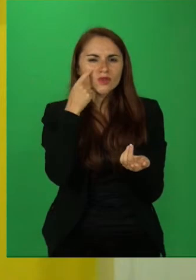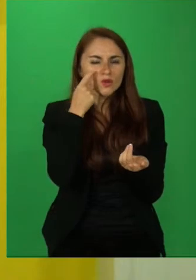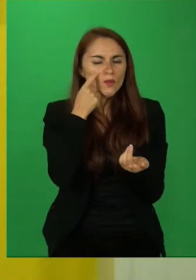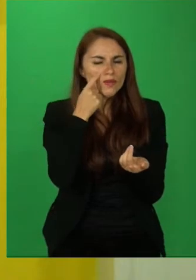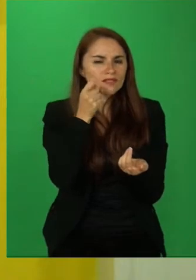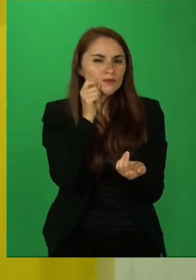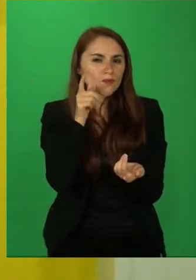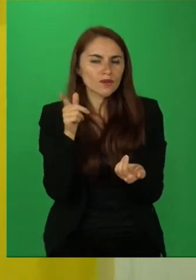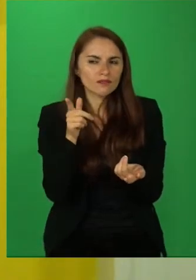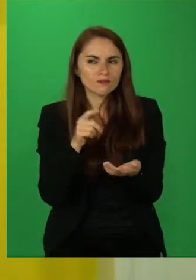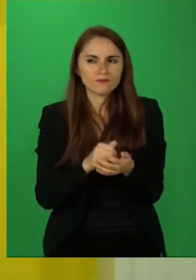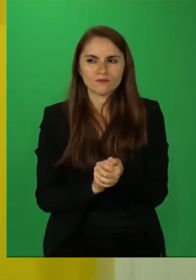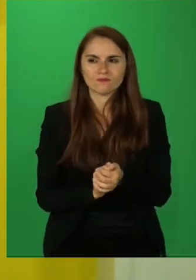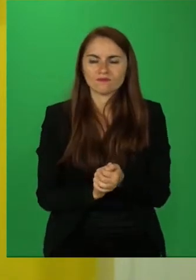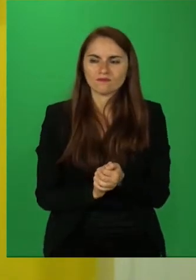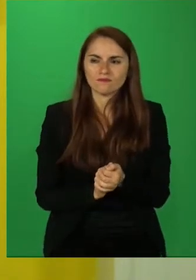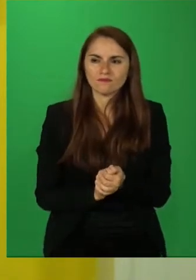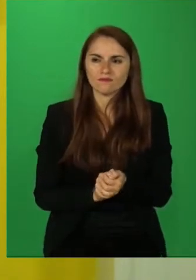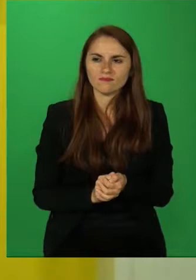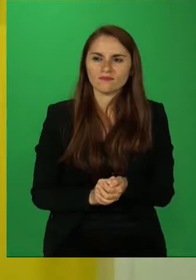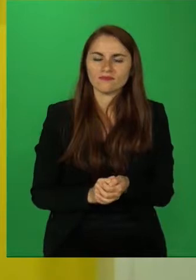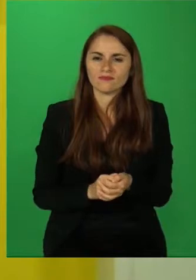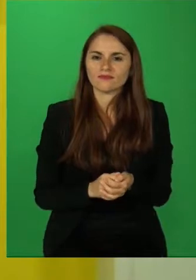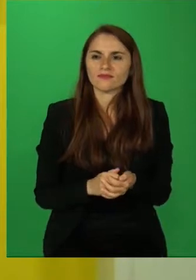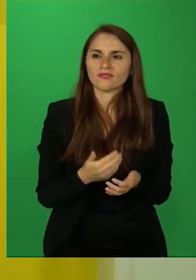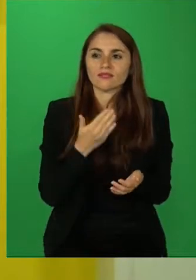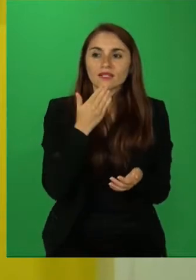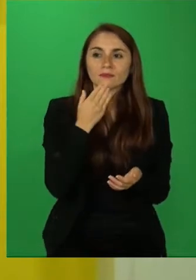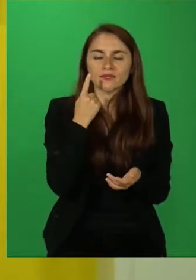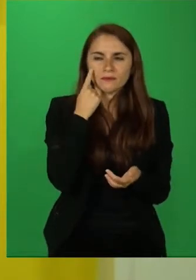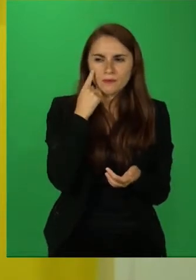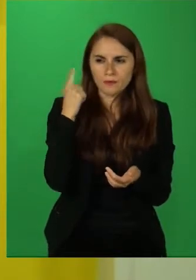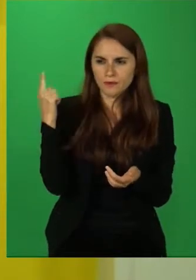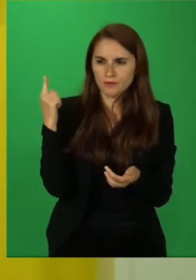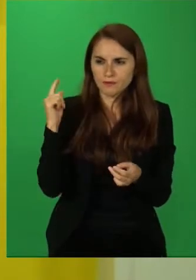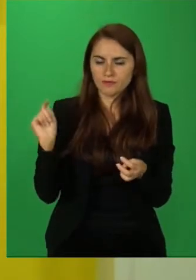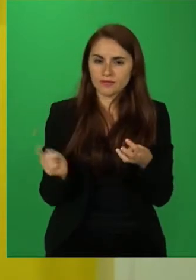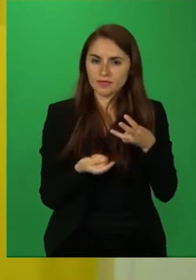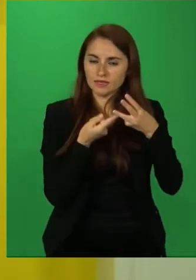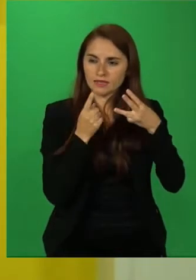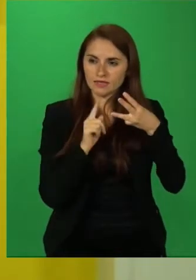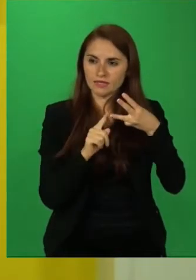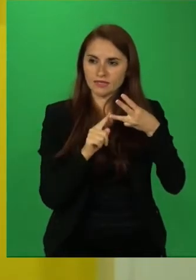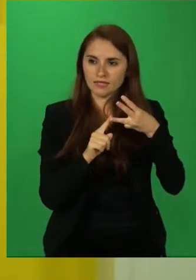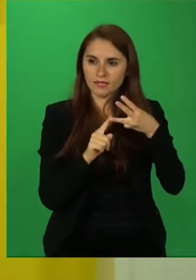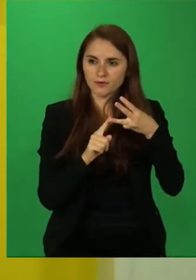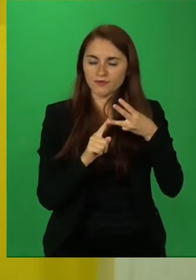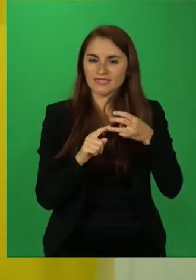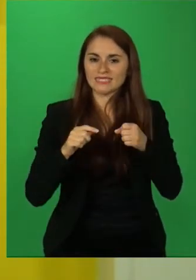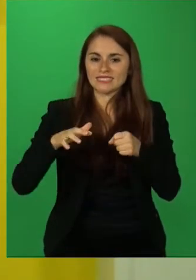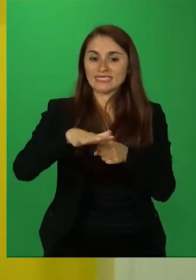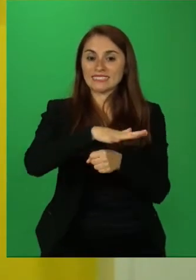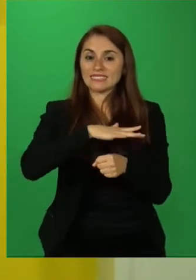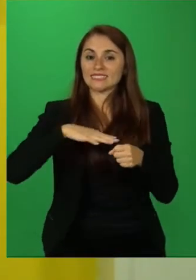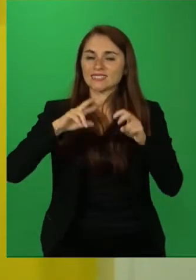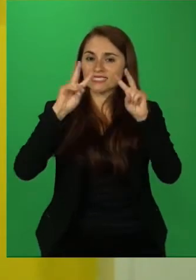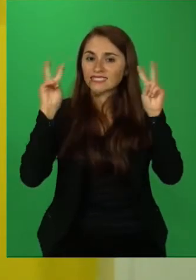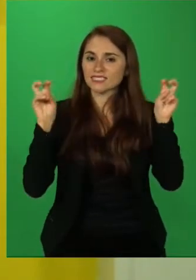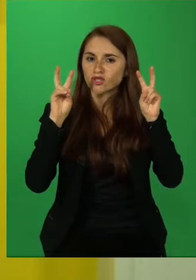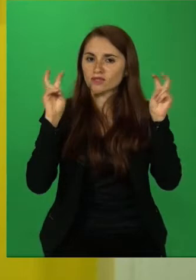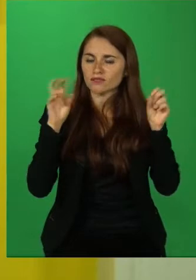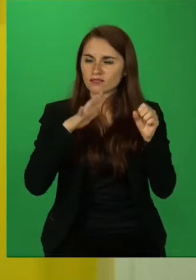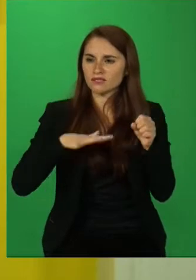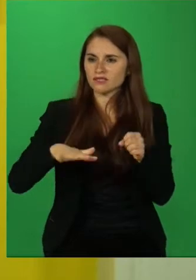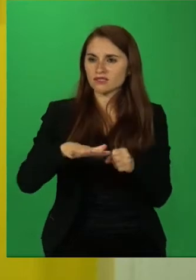intuyes. Entonces, fíjate. El tercer elemento, el contexto. Es decir,